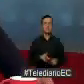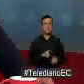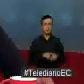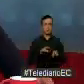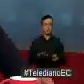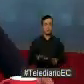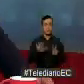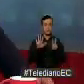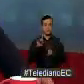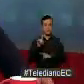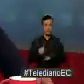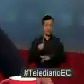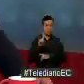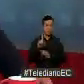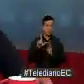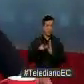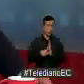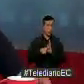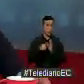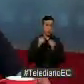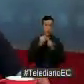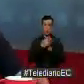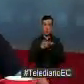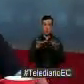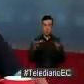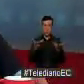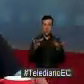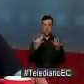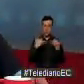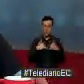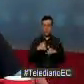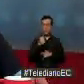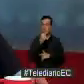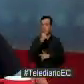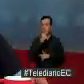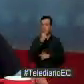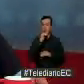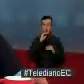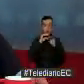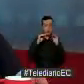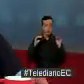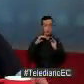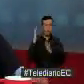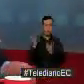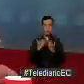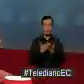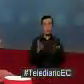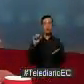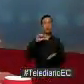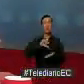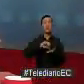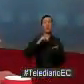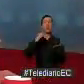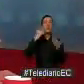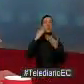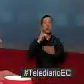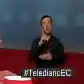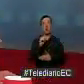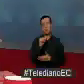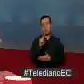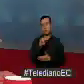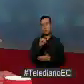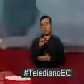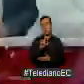7 de la mañana con un minuto, luego de esta cadena nacional retomamos la entrevista y ya se encuentra con nosotros desde la ciudad de Guayaquil, Daniel